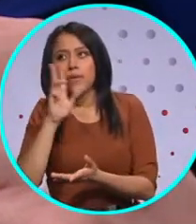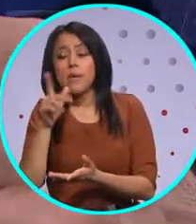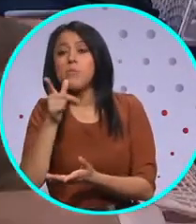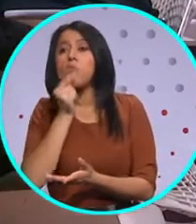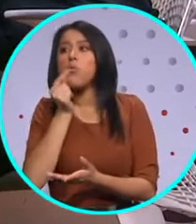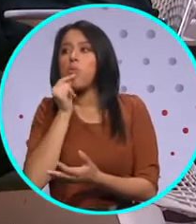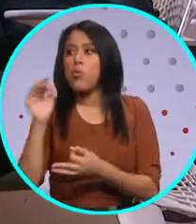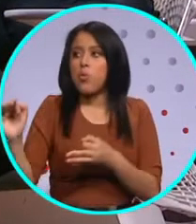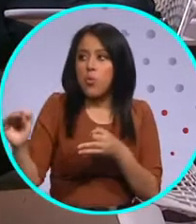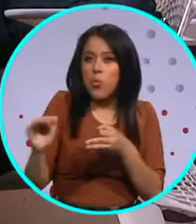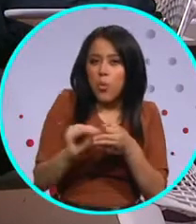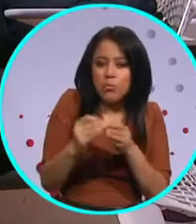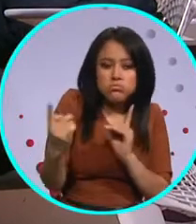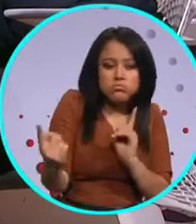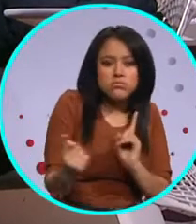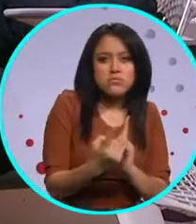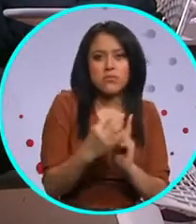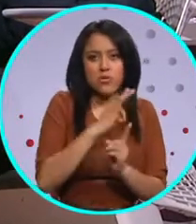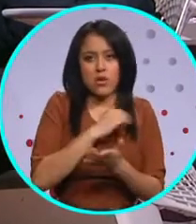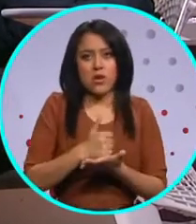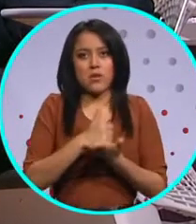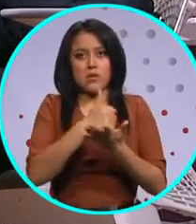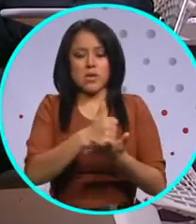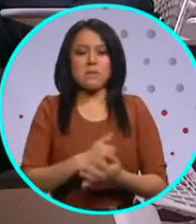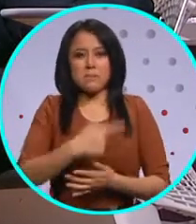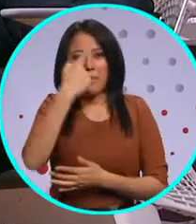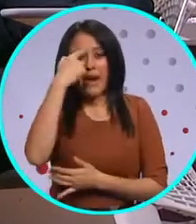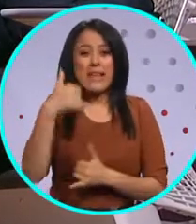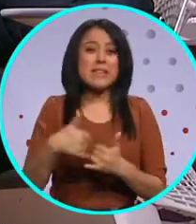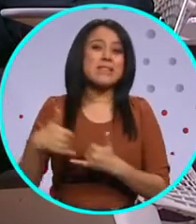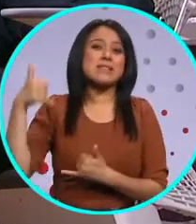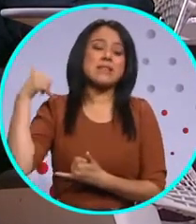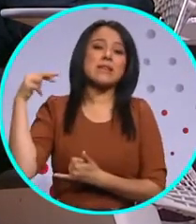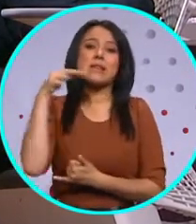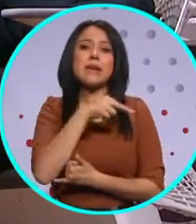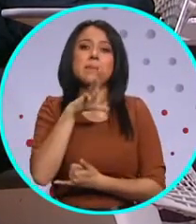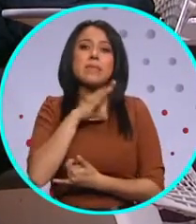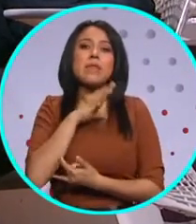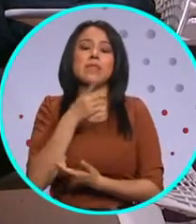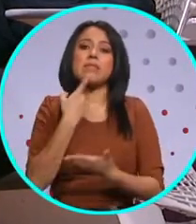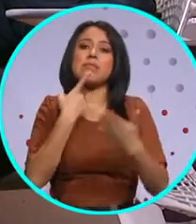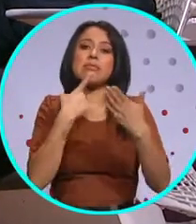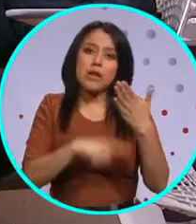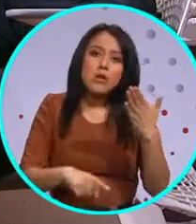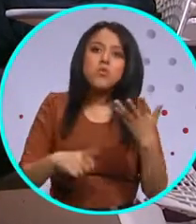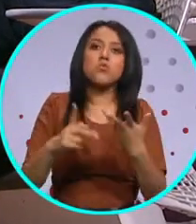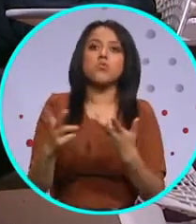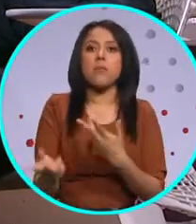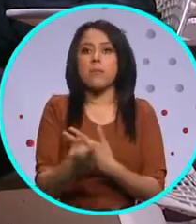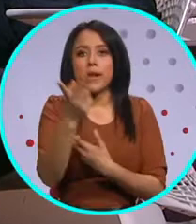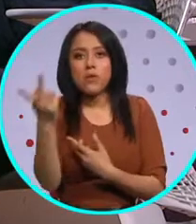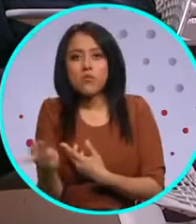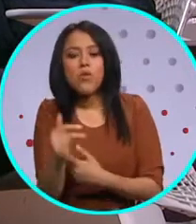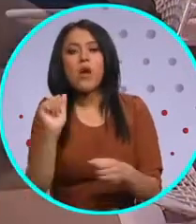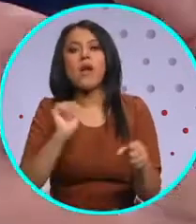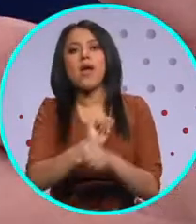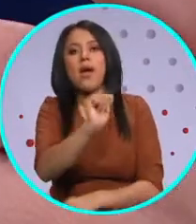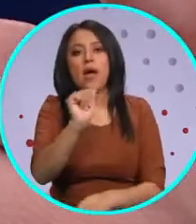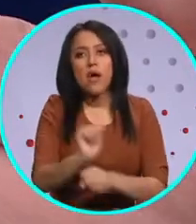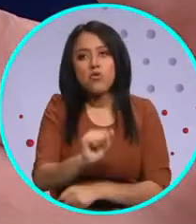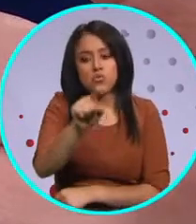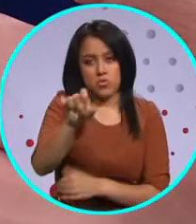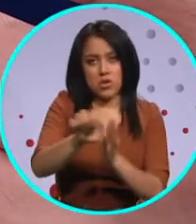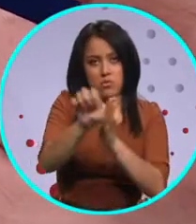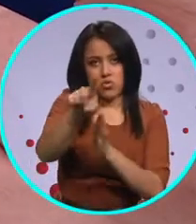policía más cercano a la zona para llamadas de emergencia para denuncias ciudadanas consultas en depósitos vehiculares si tu